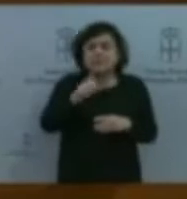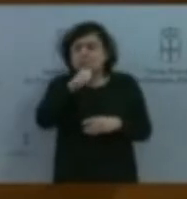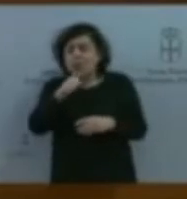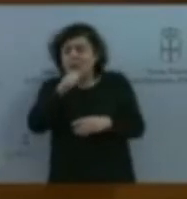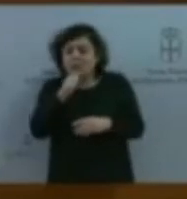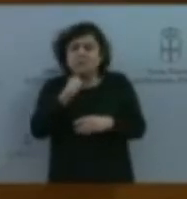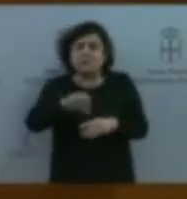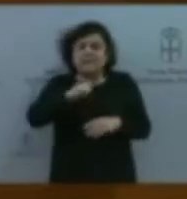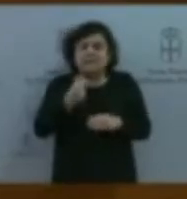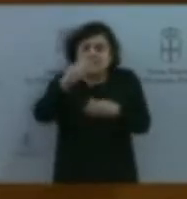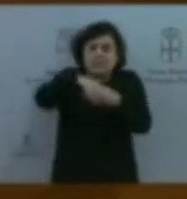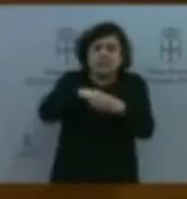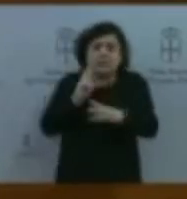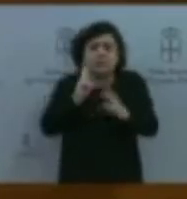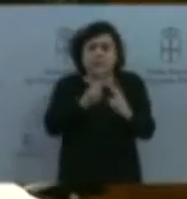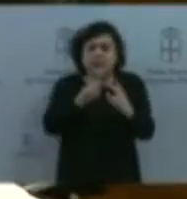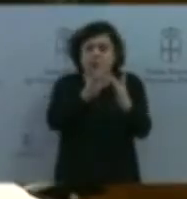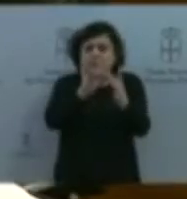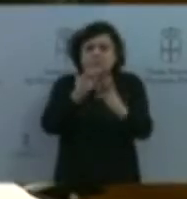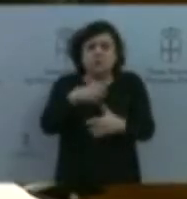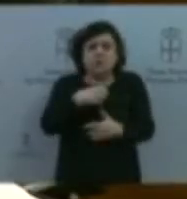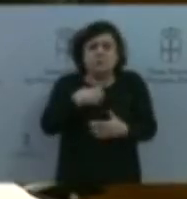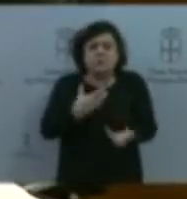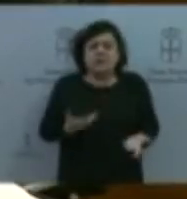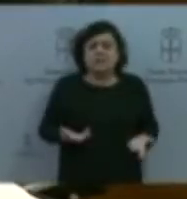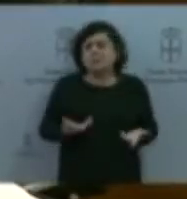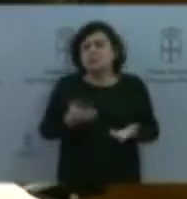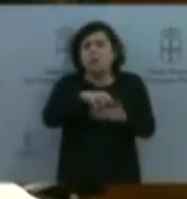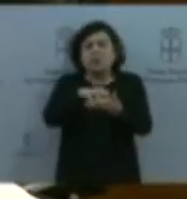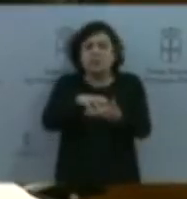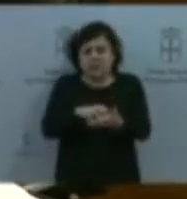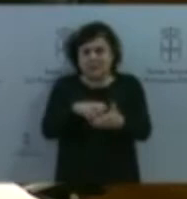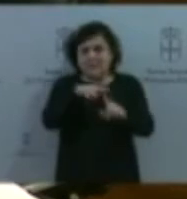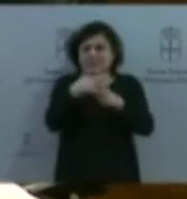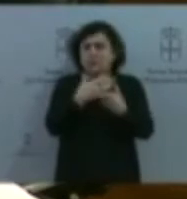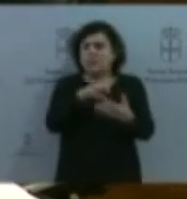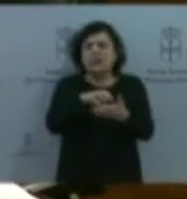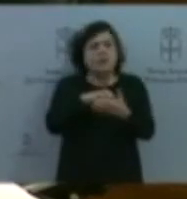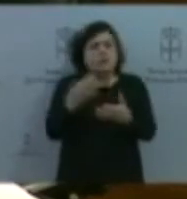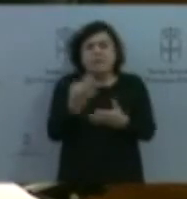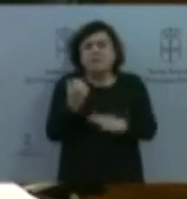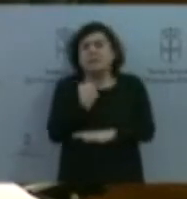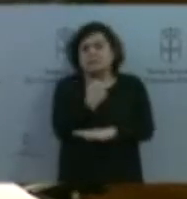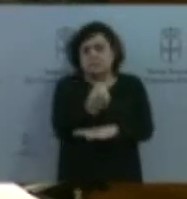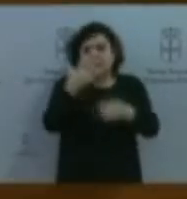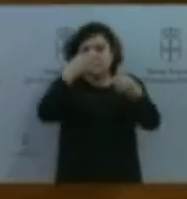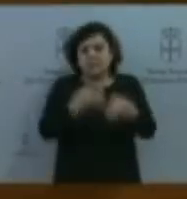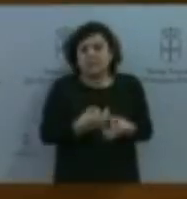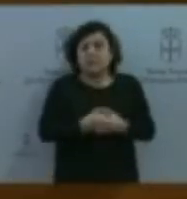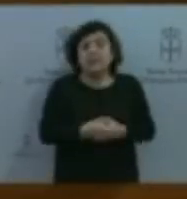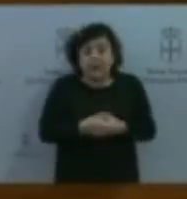la incertidumbre donde tenemos que dar certezas y tenemos que dar apoyo, ¿no? Y ahí compartimos que haya salud mental, ahí